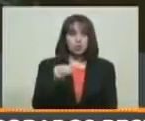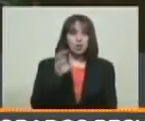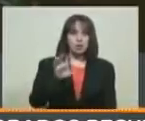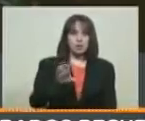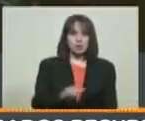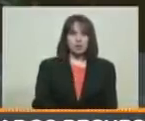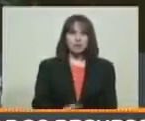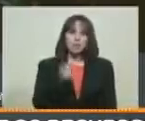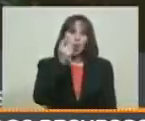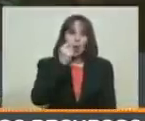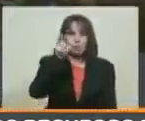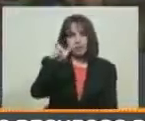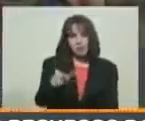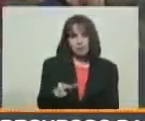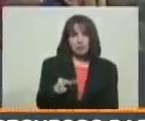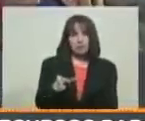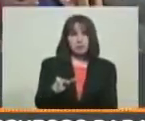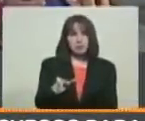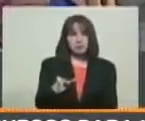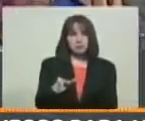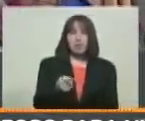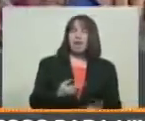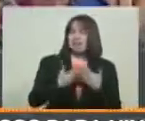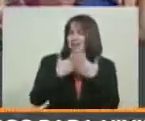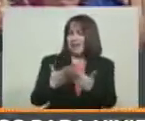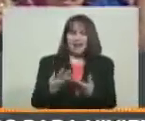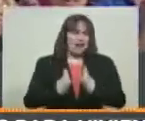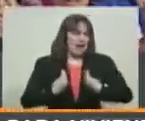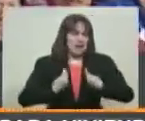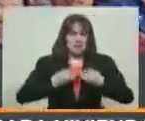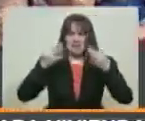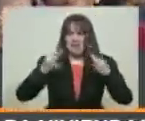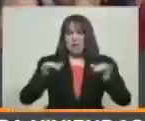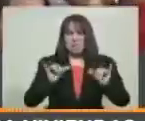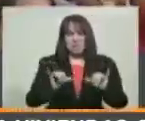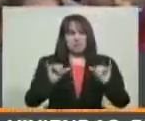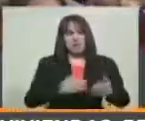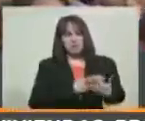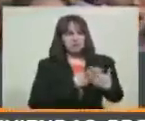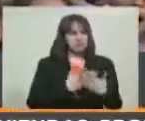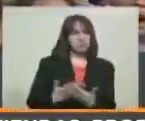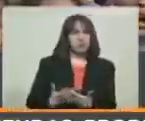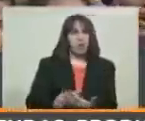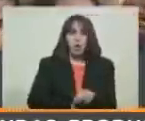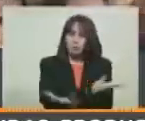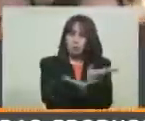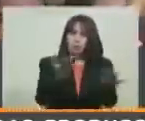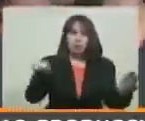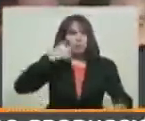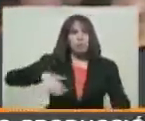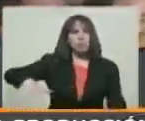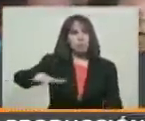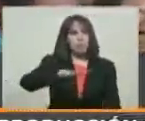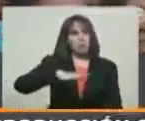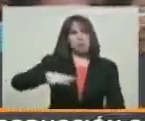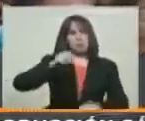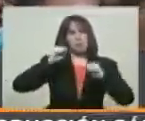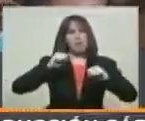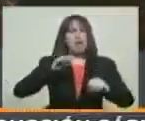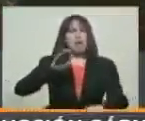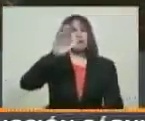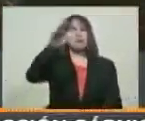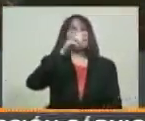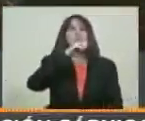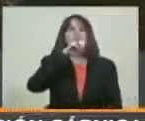de la patria, vale la pena entregar la vida de uno por la vida de un pueblo y por el destino grande de